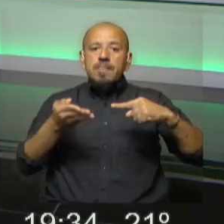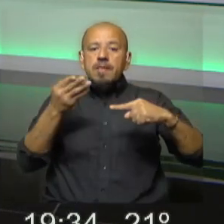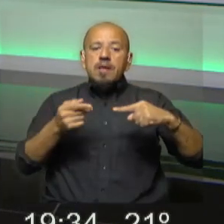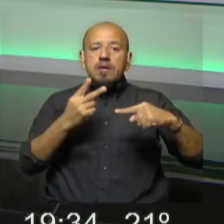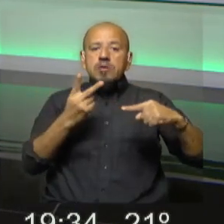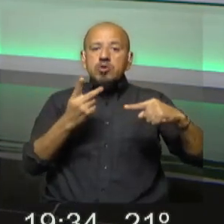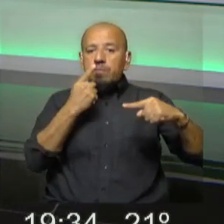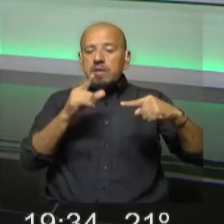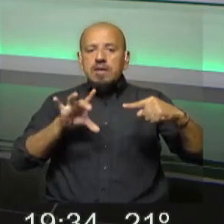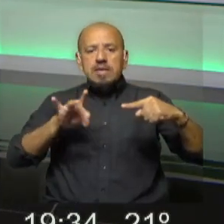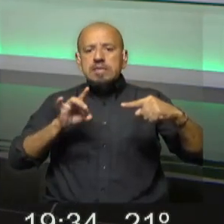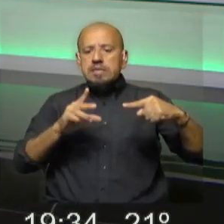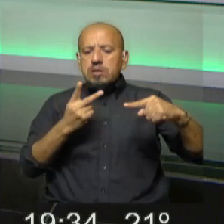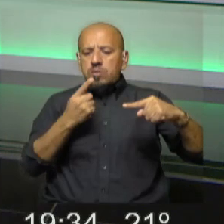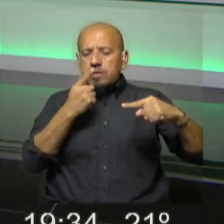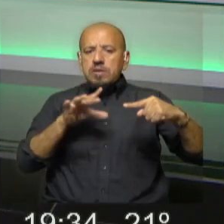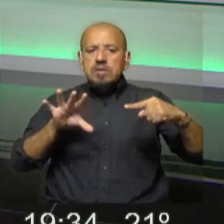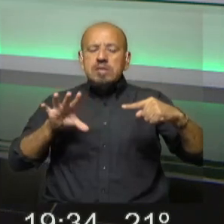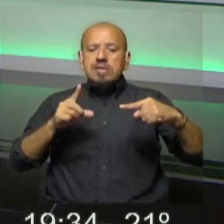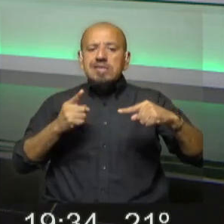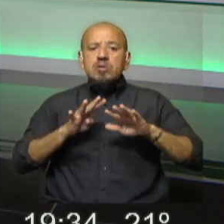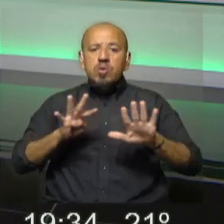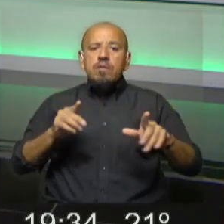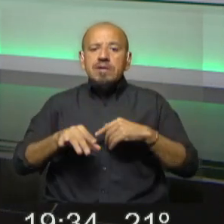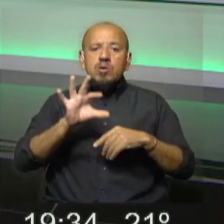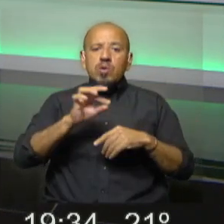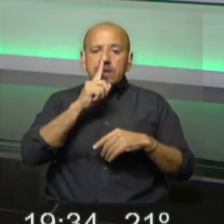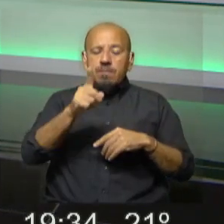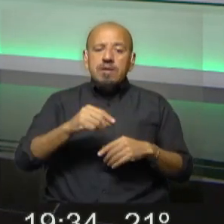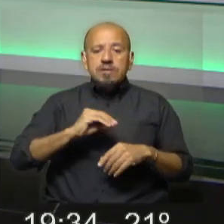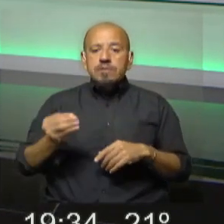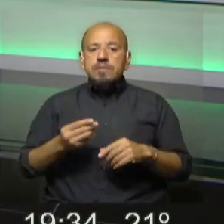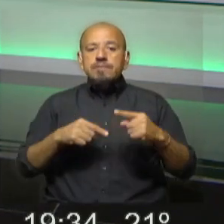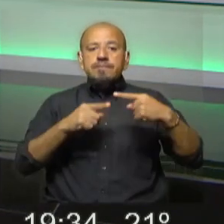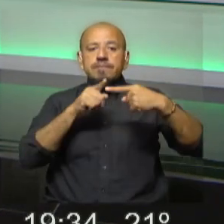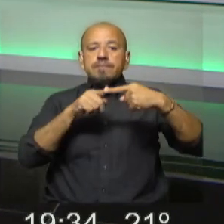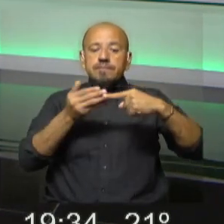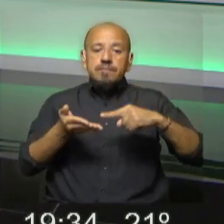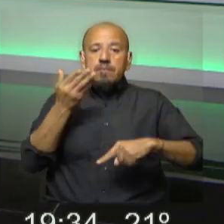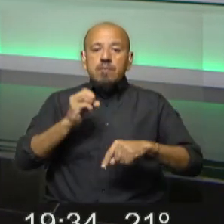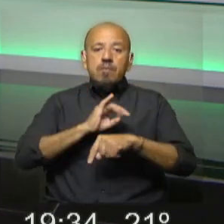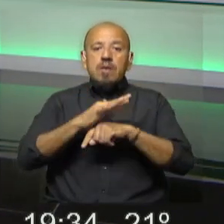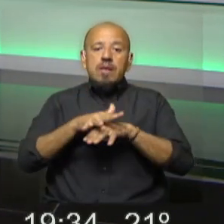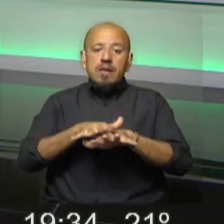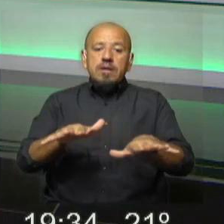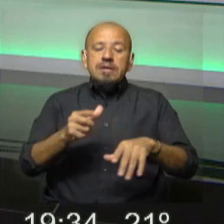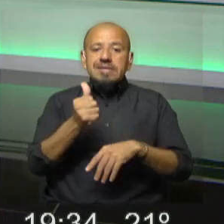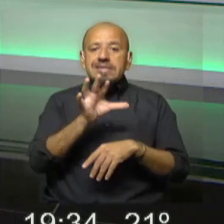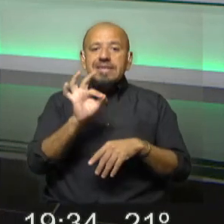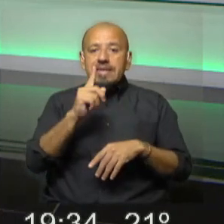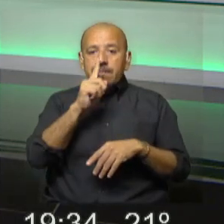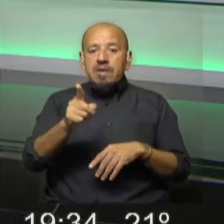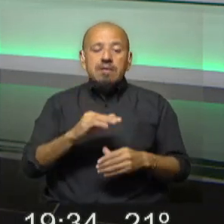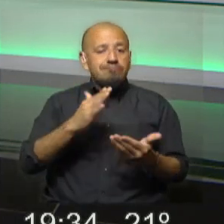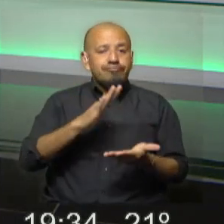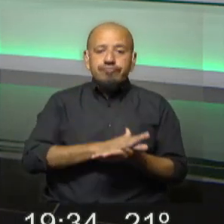Ahí se perdieron cerca de 50.000 puestos de trabajo. Luego vemos el impacto de lo que fue la pandemia, 60.000 puestos adicionales que se